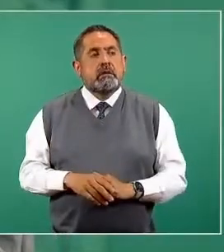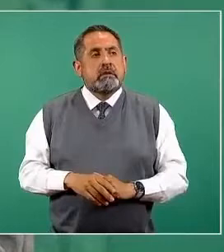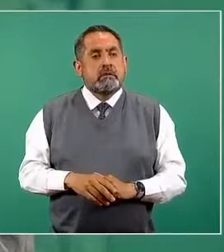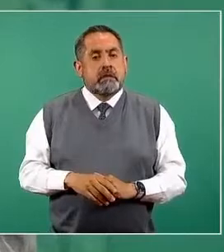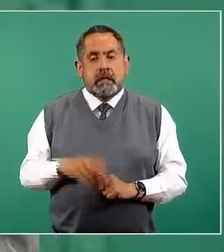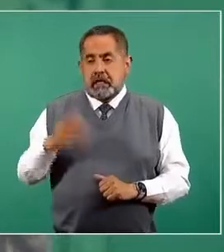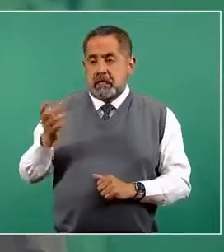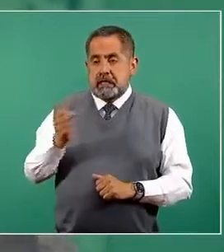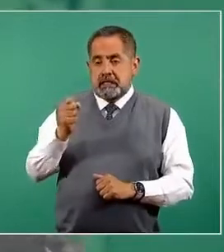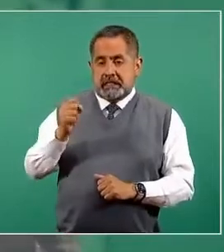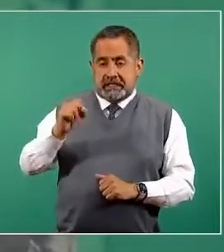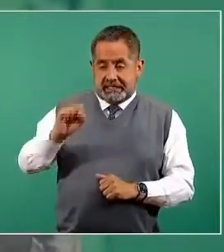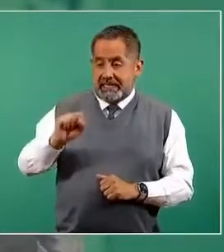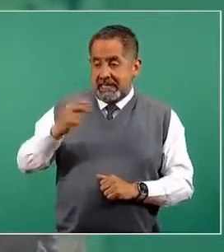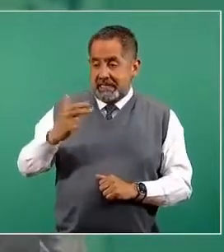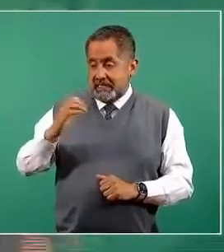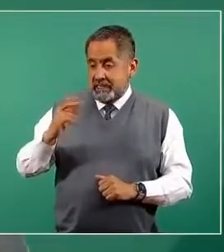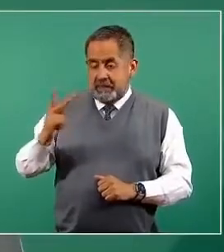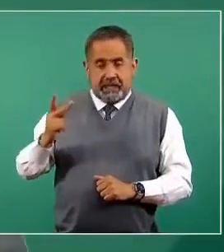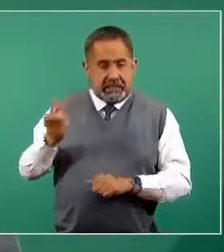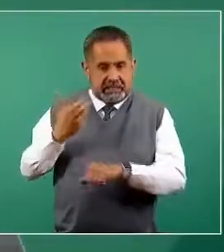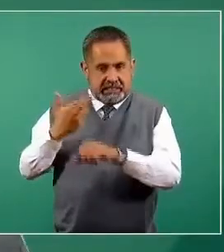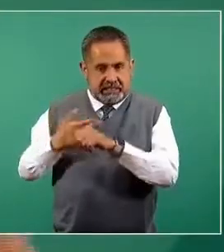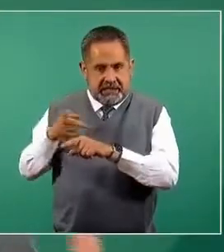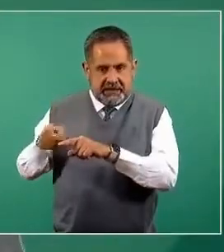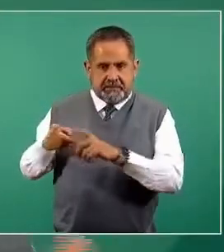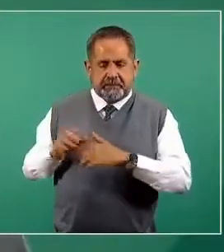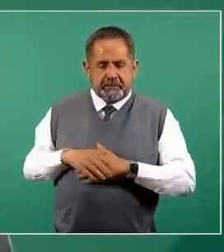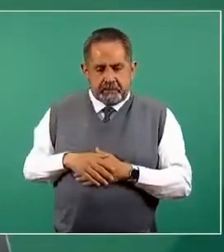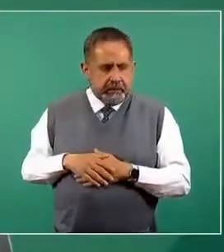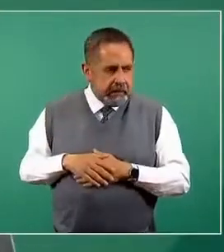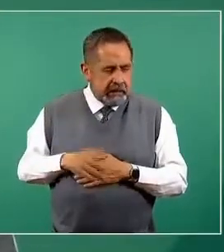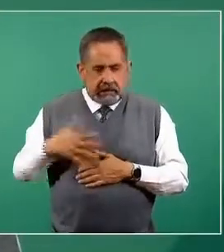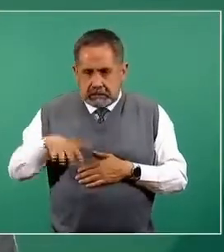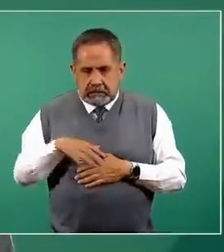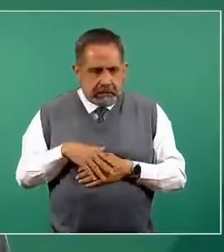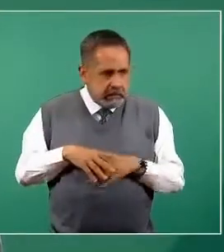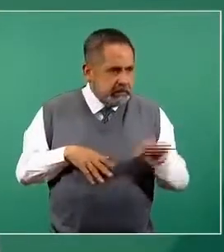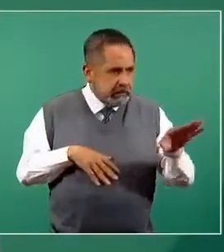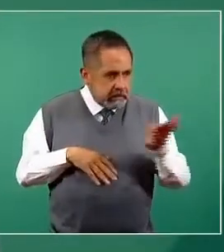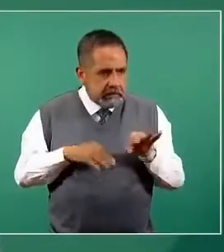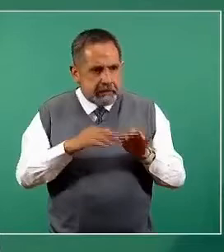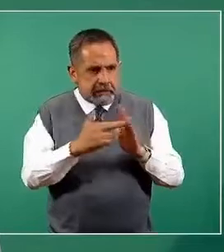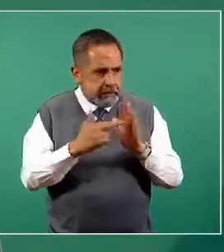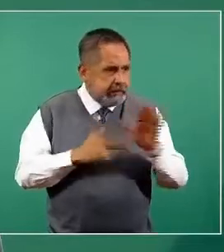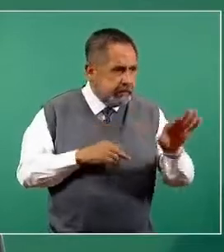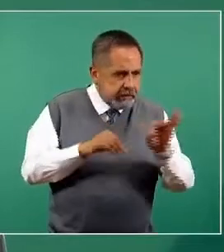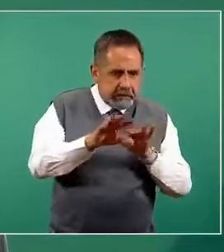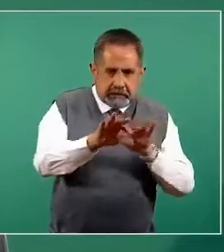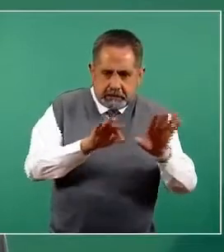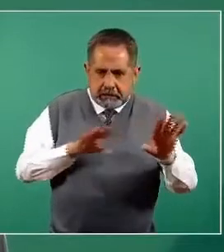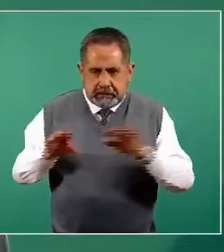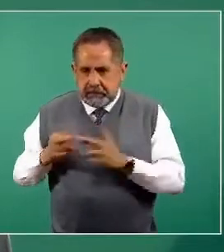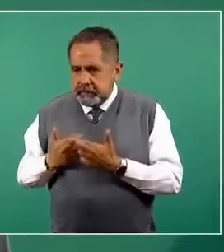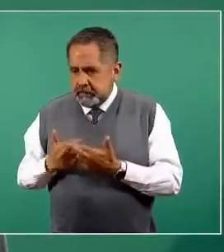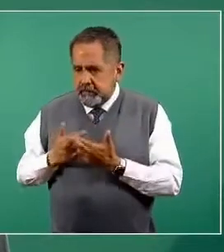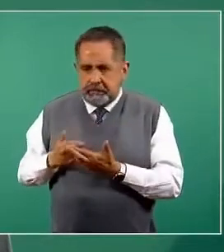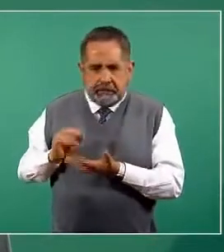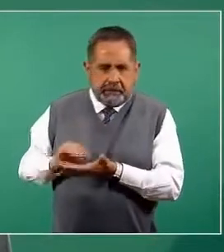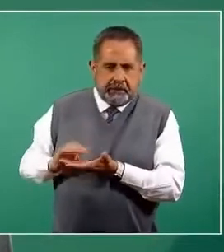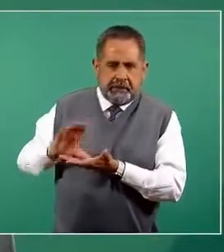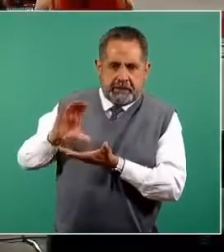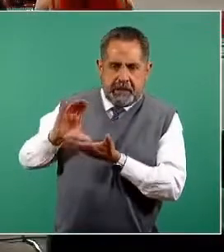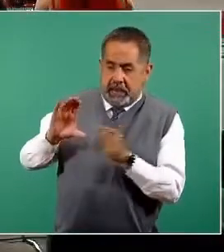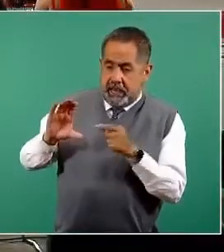la Secretaría de Hacienda y Crédito Público ha ido encontrando los mecanismos para que el dinero, todo es